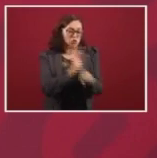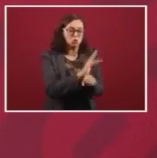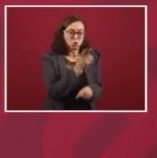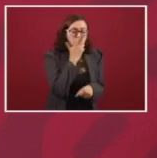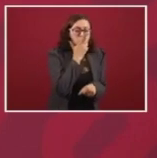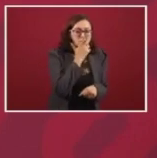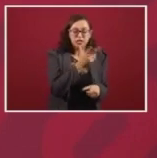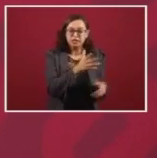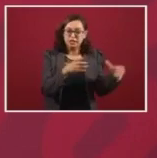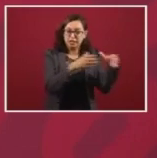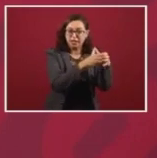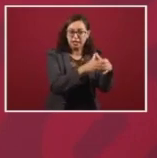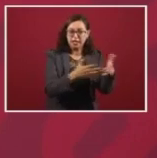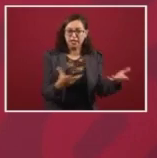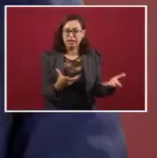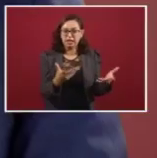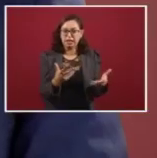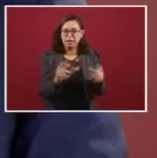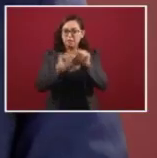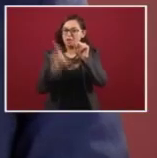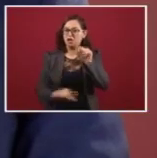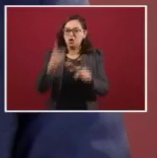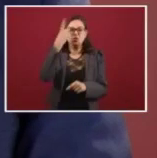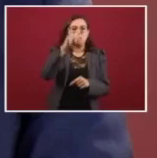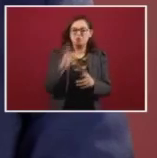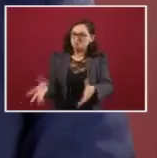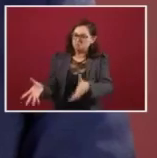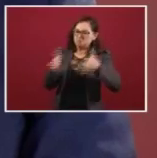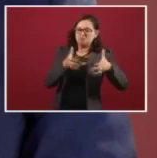régimen, los dueños de México.